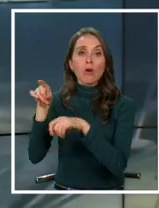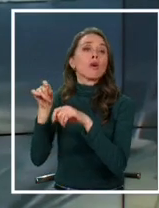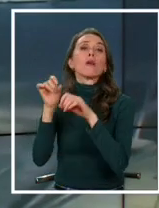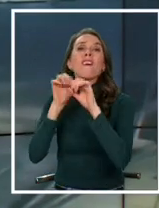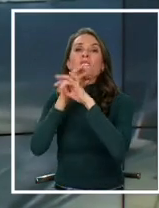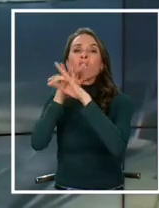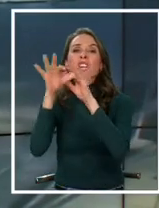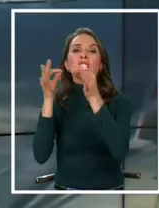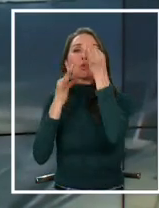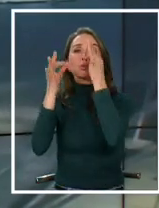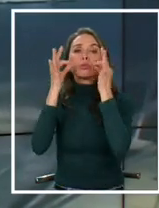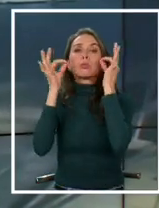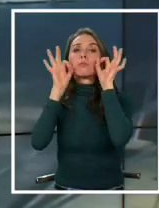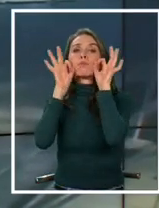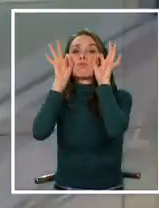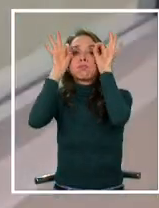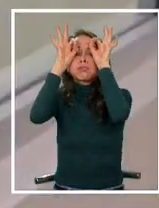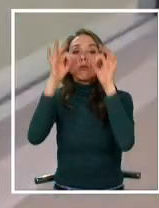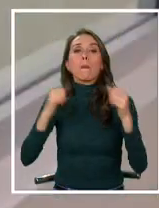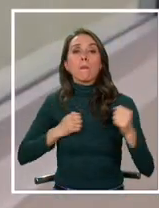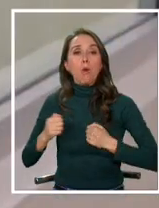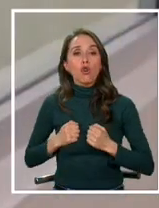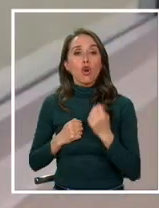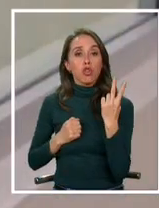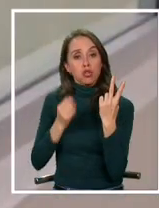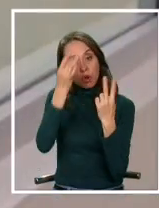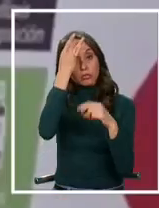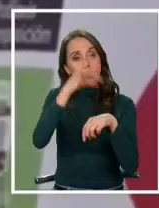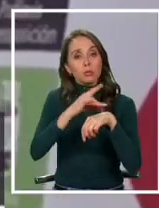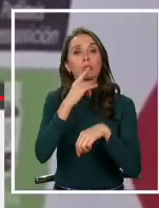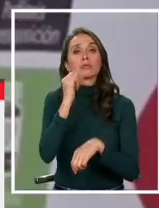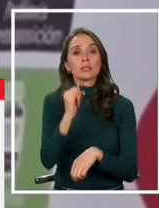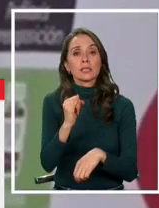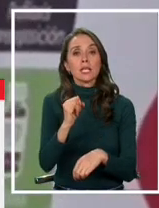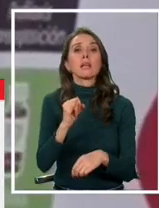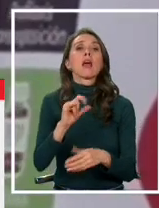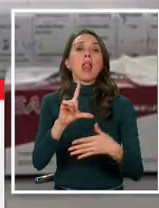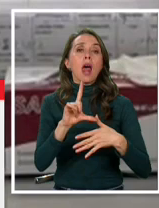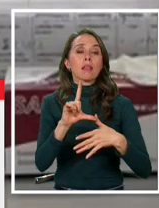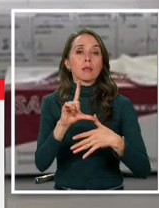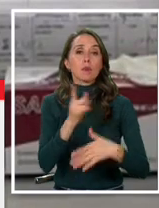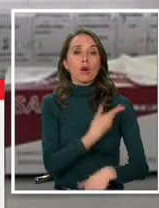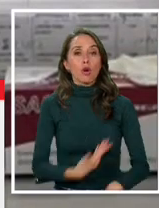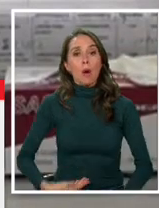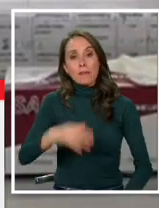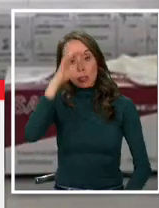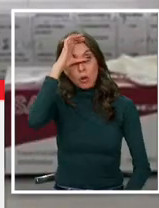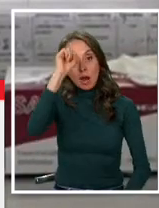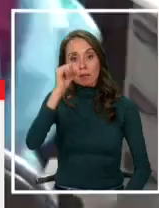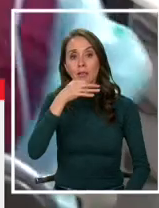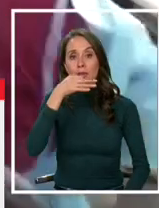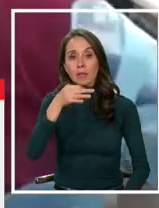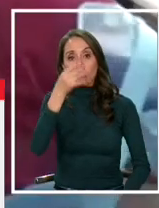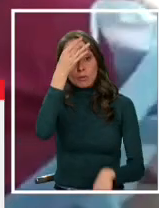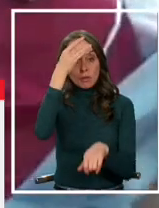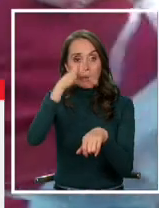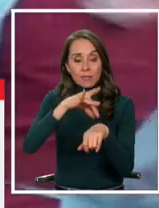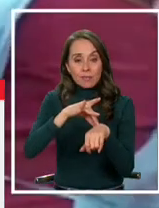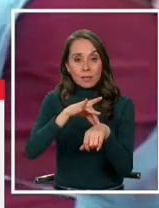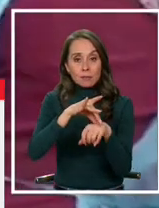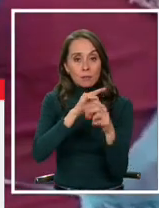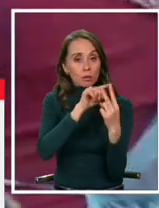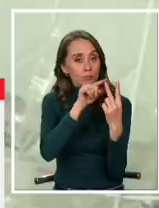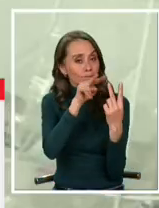nuestro país ya son dos los casos confirmados en Latinoamérica el gobierno de Argentina aseguró que los pacientes que